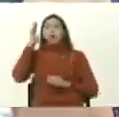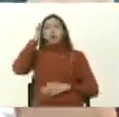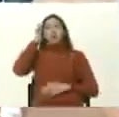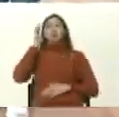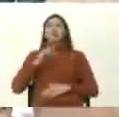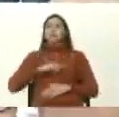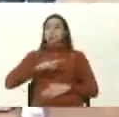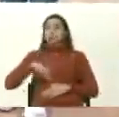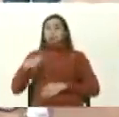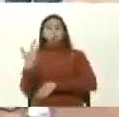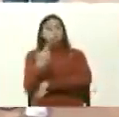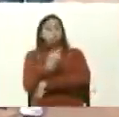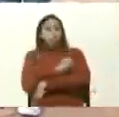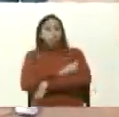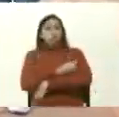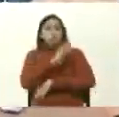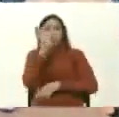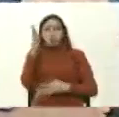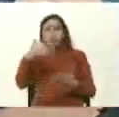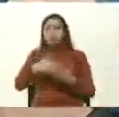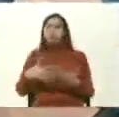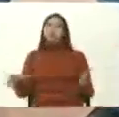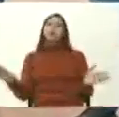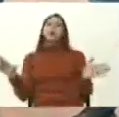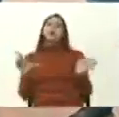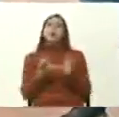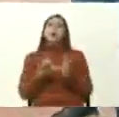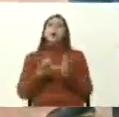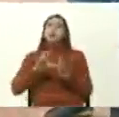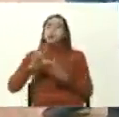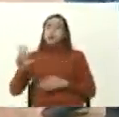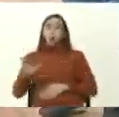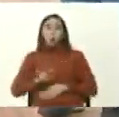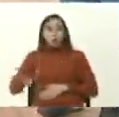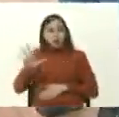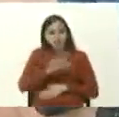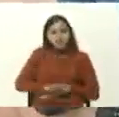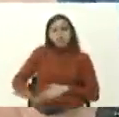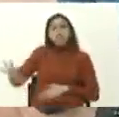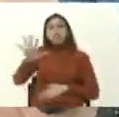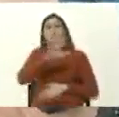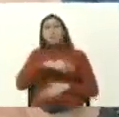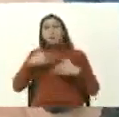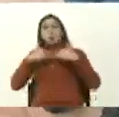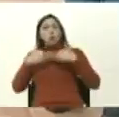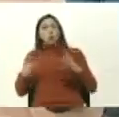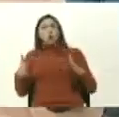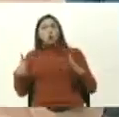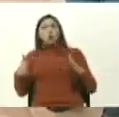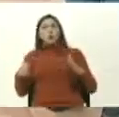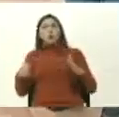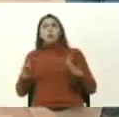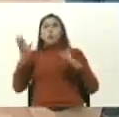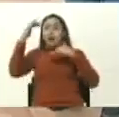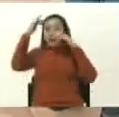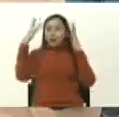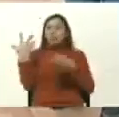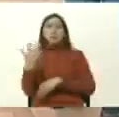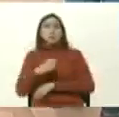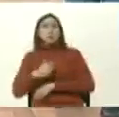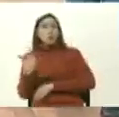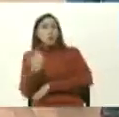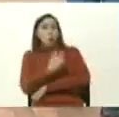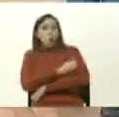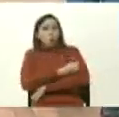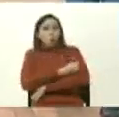estamos vacunando, 5.000 liceos a nivel nacional están activados como centro de vacunación,